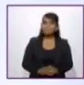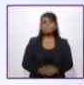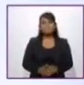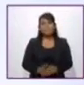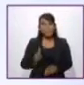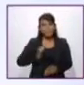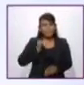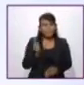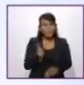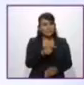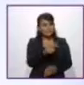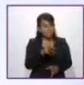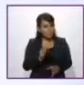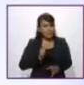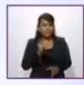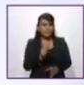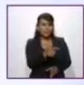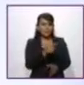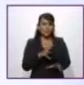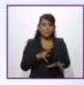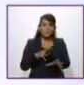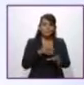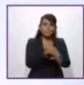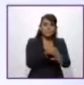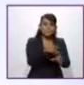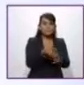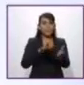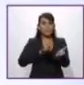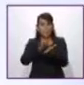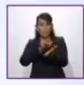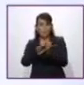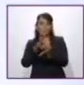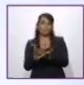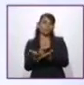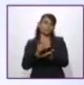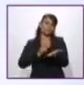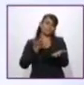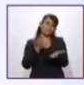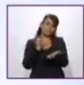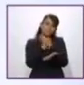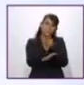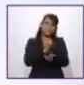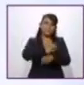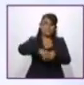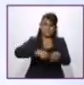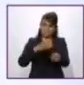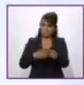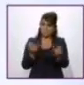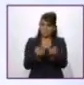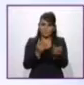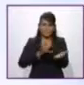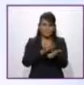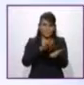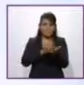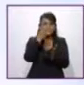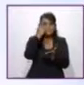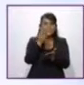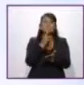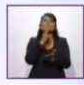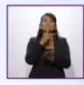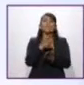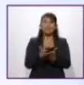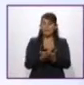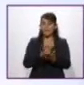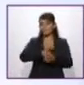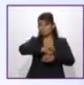aprovechamiento, de inclusión, de apoyo en materia económica y social, precisamente para mejorar estas condiciones de vulnerabilidad. Sí